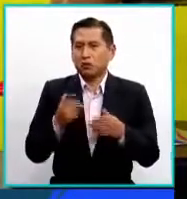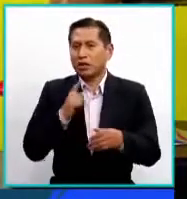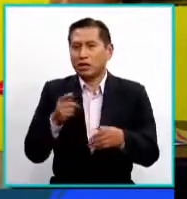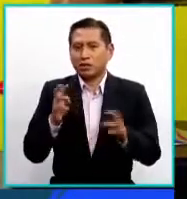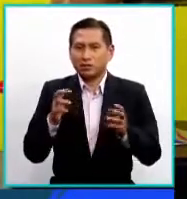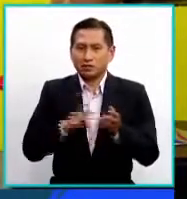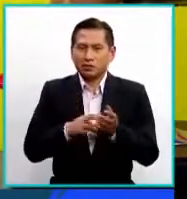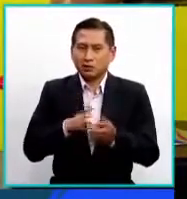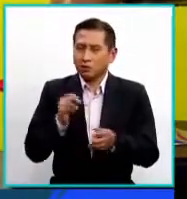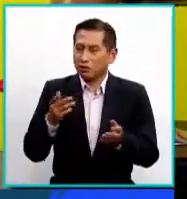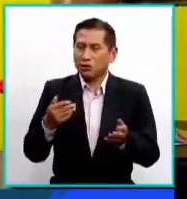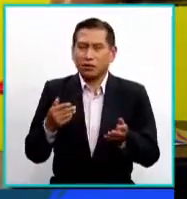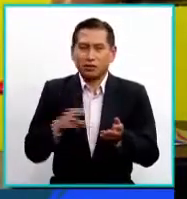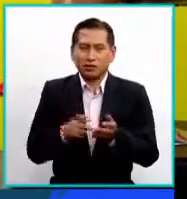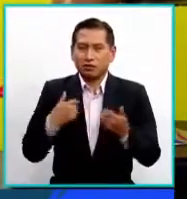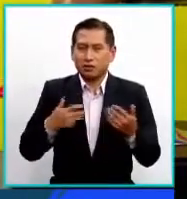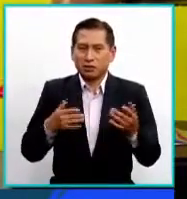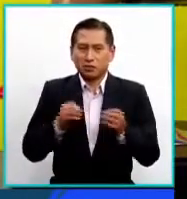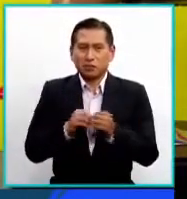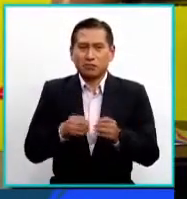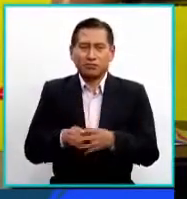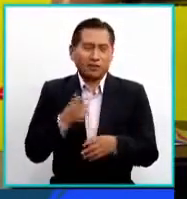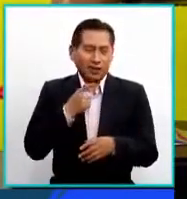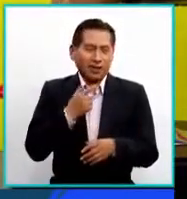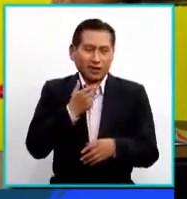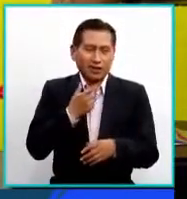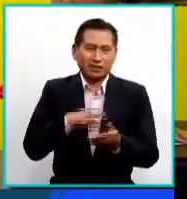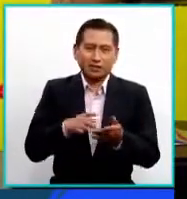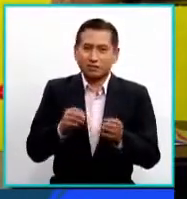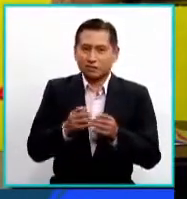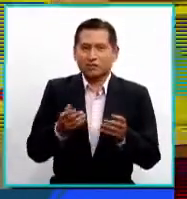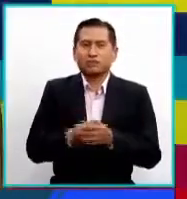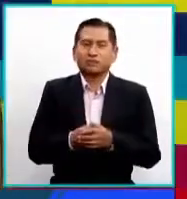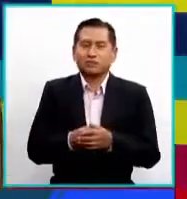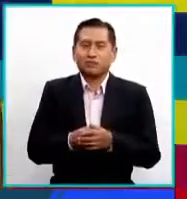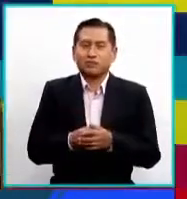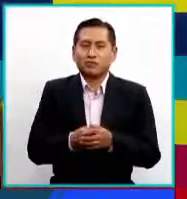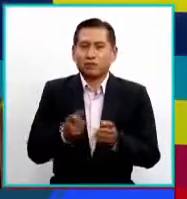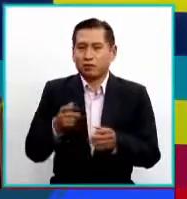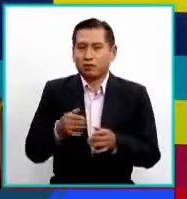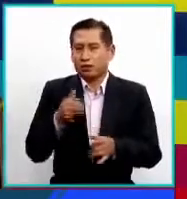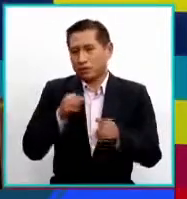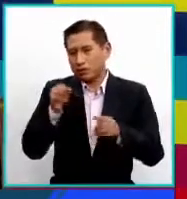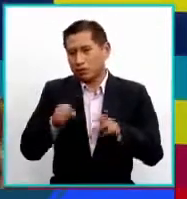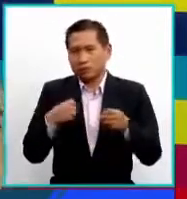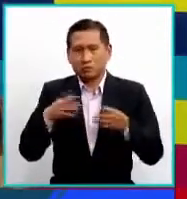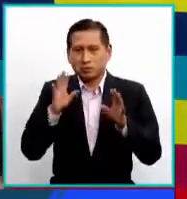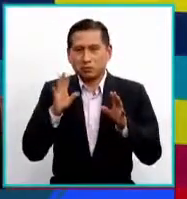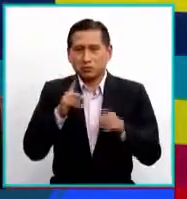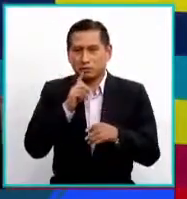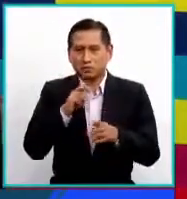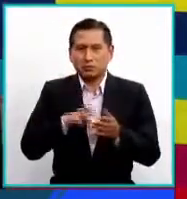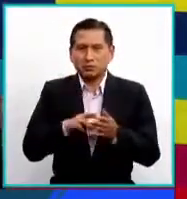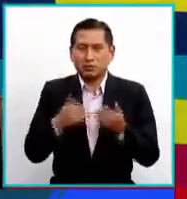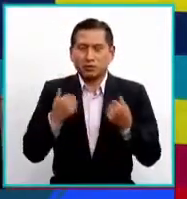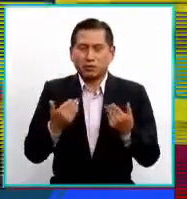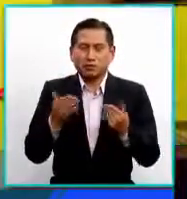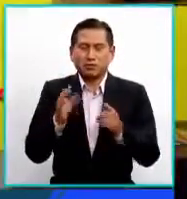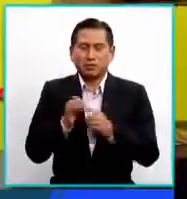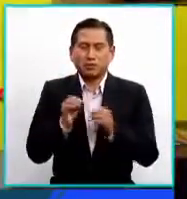estilo, digamos, ¿no? Y haya una guitarra en el camino, ¿no? Después van a decir, hubo alcohol. No, no hay alcohol, estamos libres de alcohol acá en